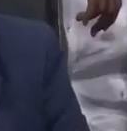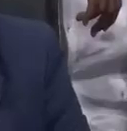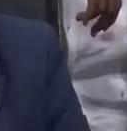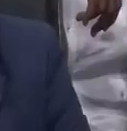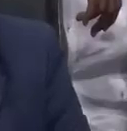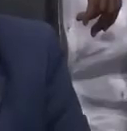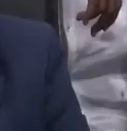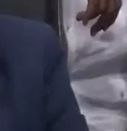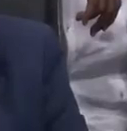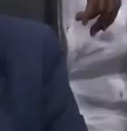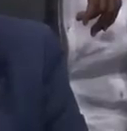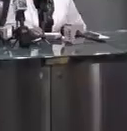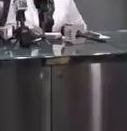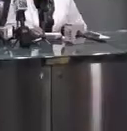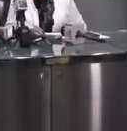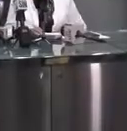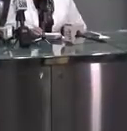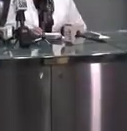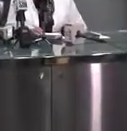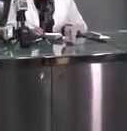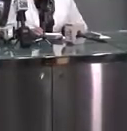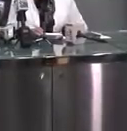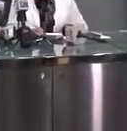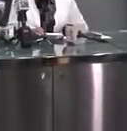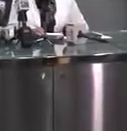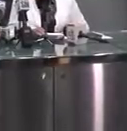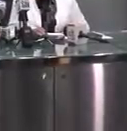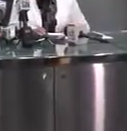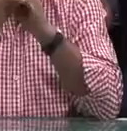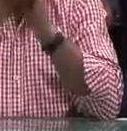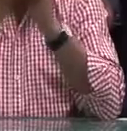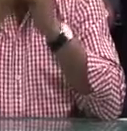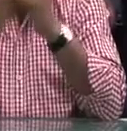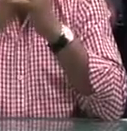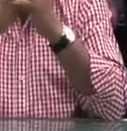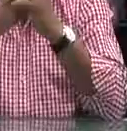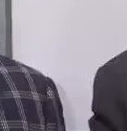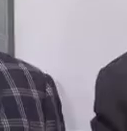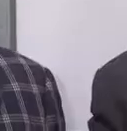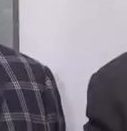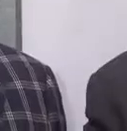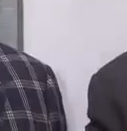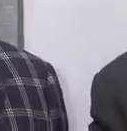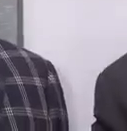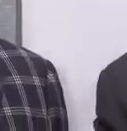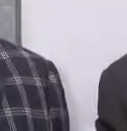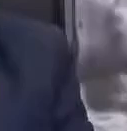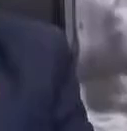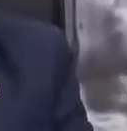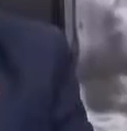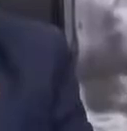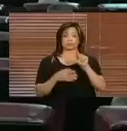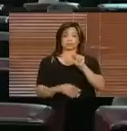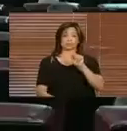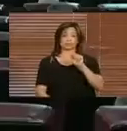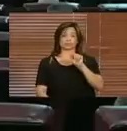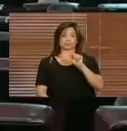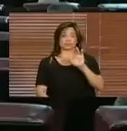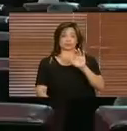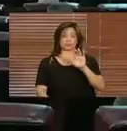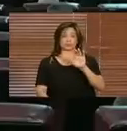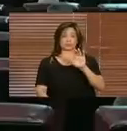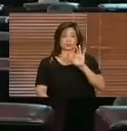las actuales autoridades del prt ha mostrado su rechazo a las sentencias del tribunal superior electoral que no la